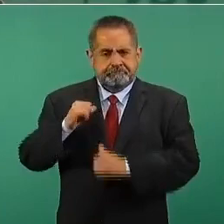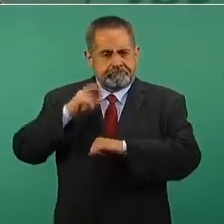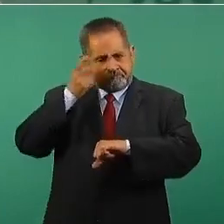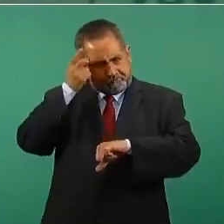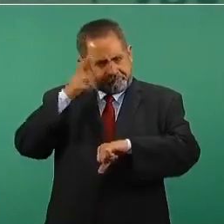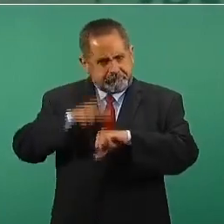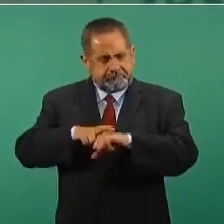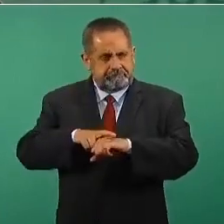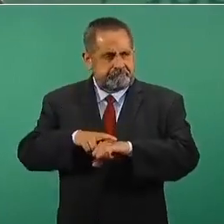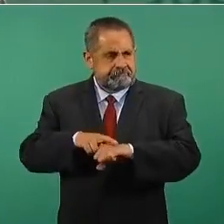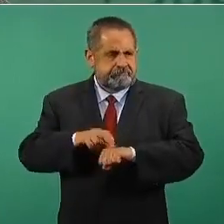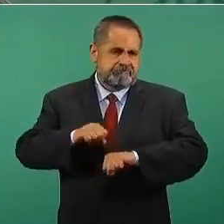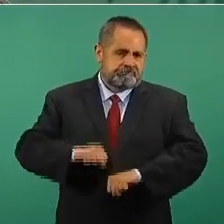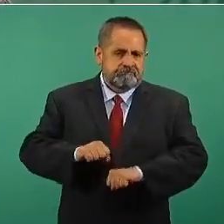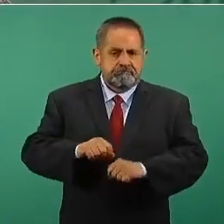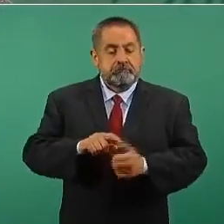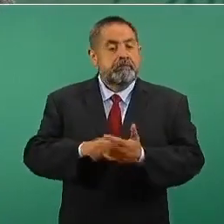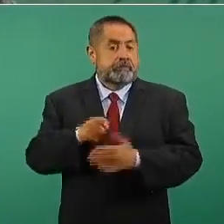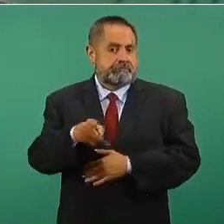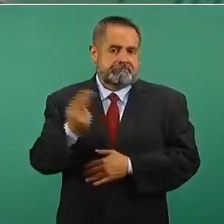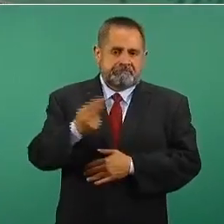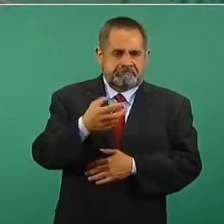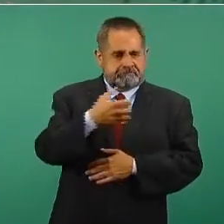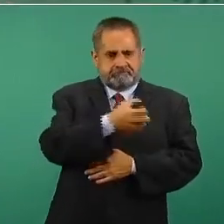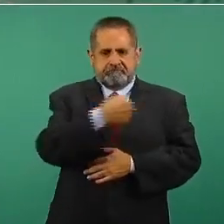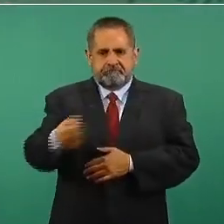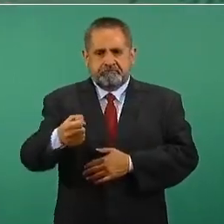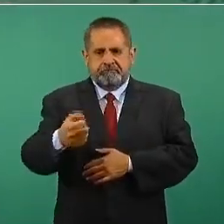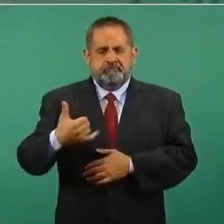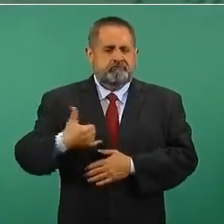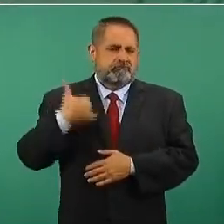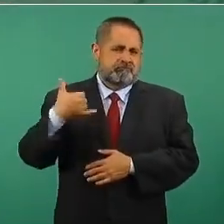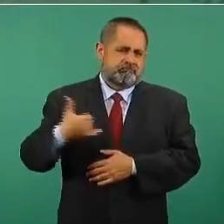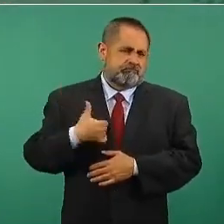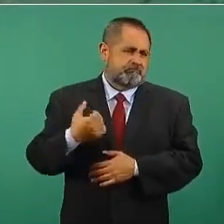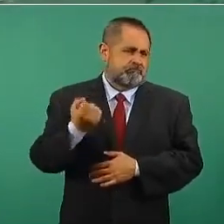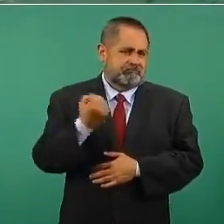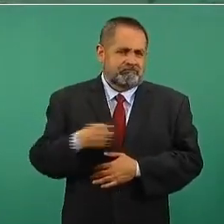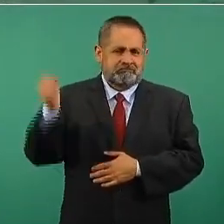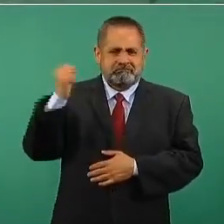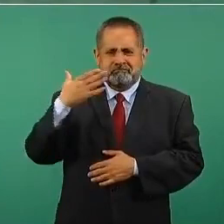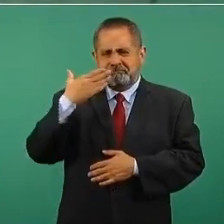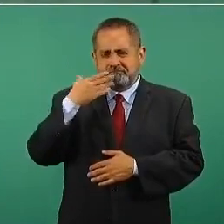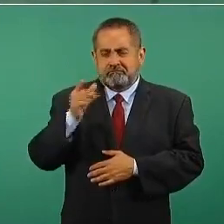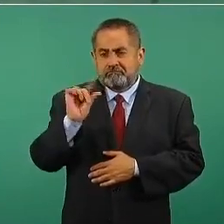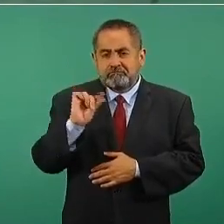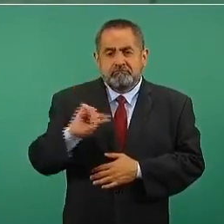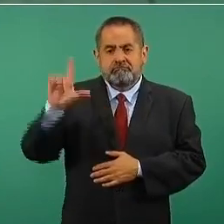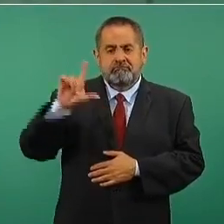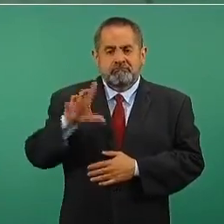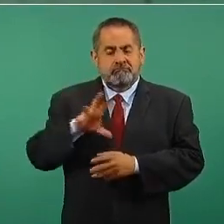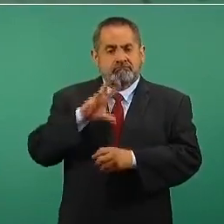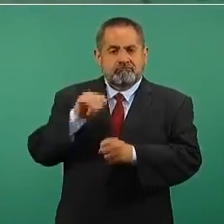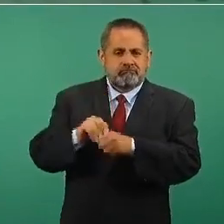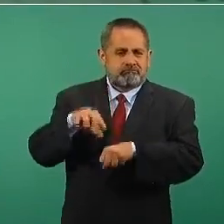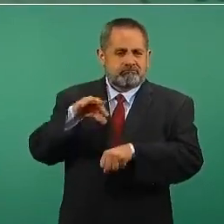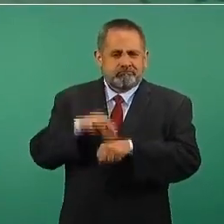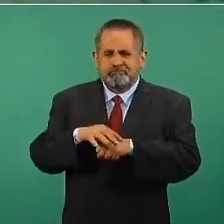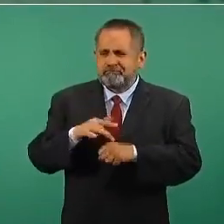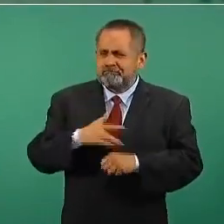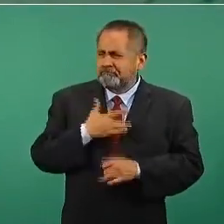y se nombró a un joven extraordinario como profesional,